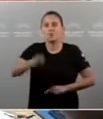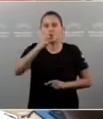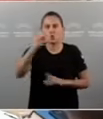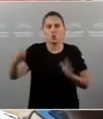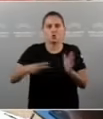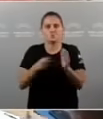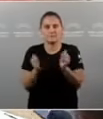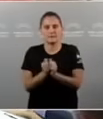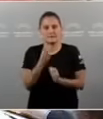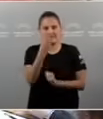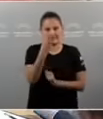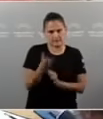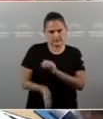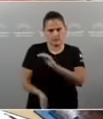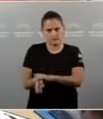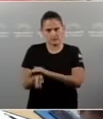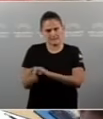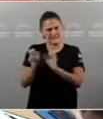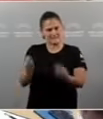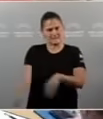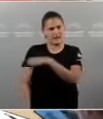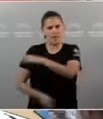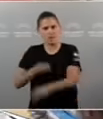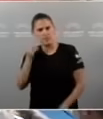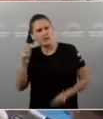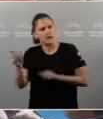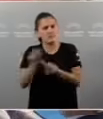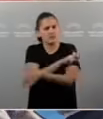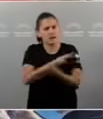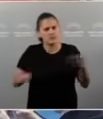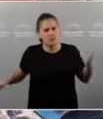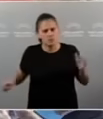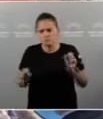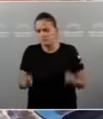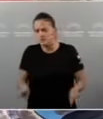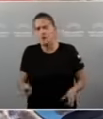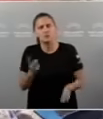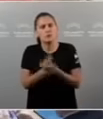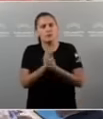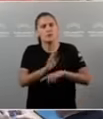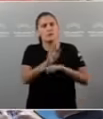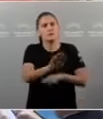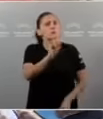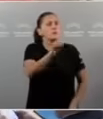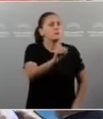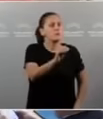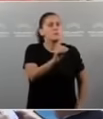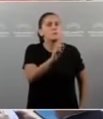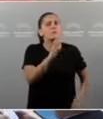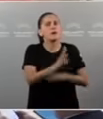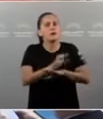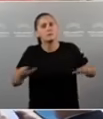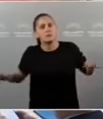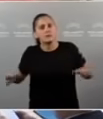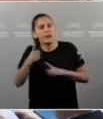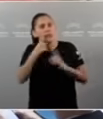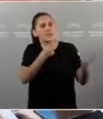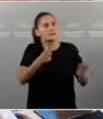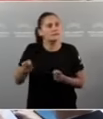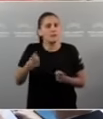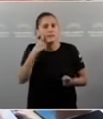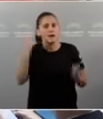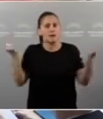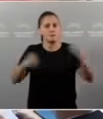de 2023, seguían sen facer nada, o Bloque Nacionalista Galego volveu traer a este Parlamento a necesidade de que